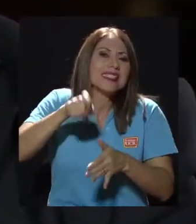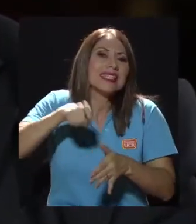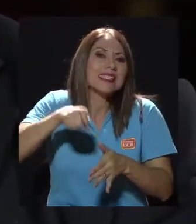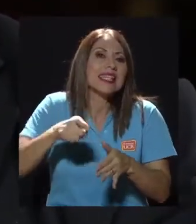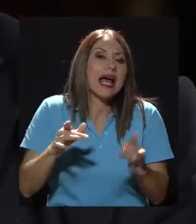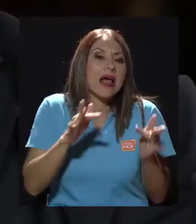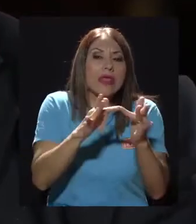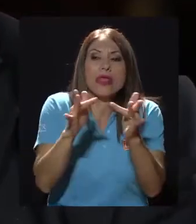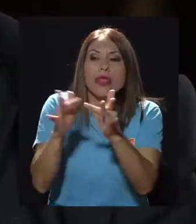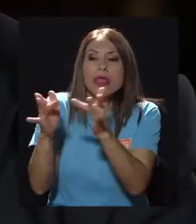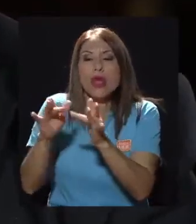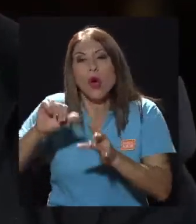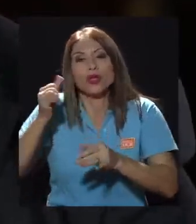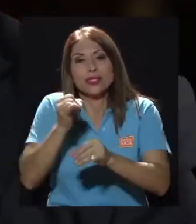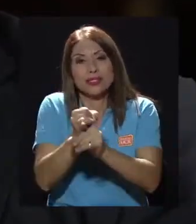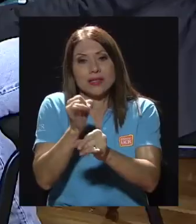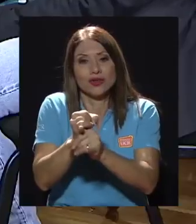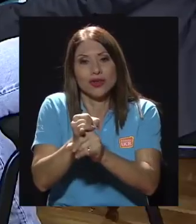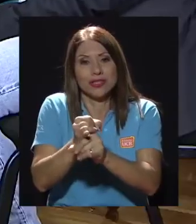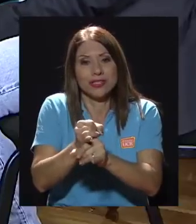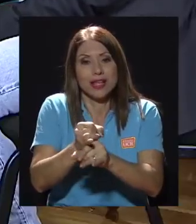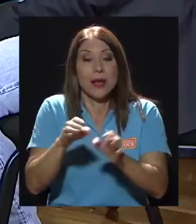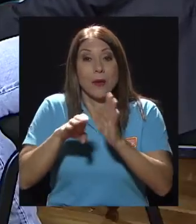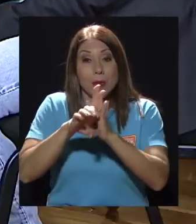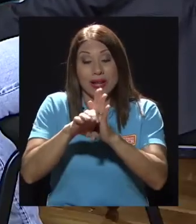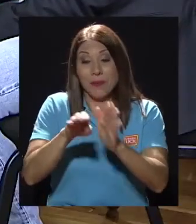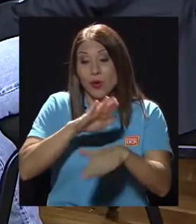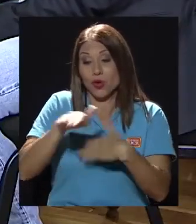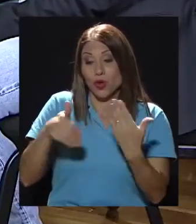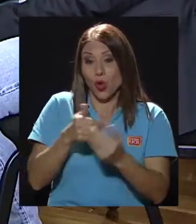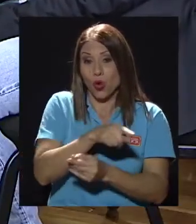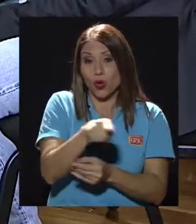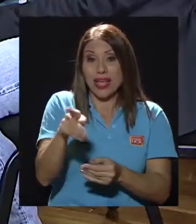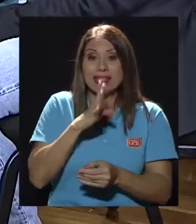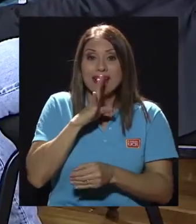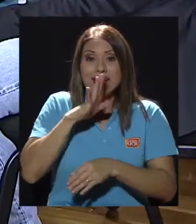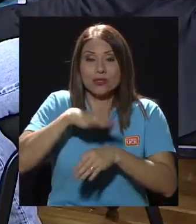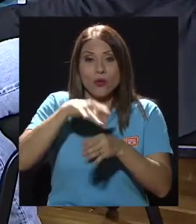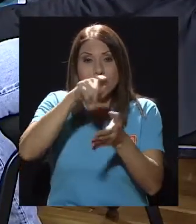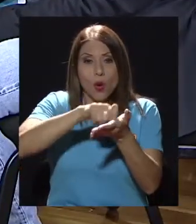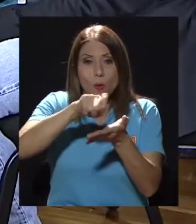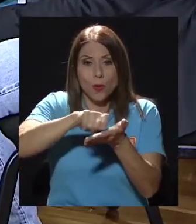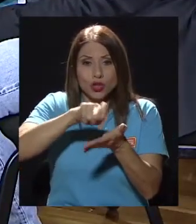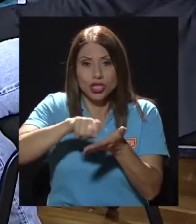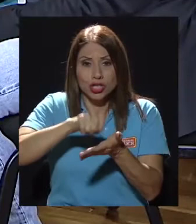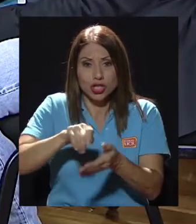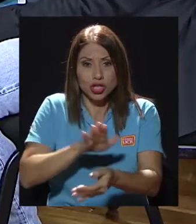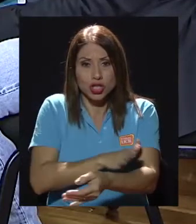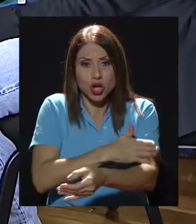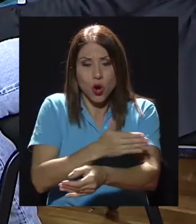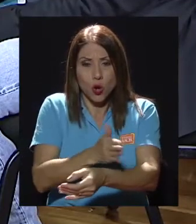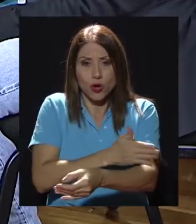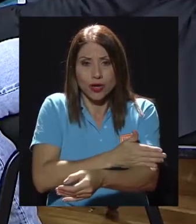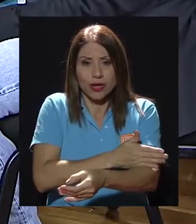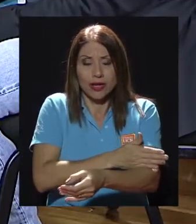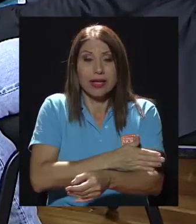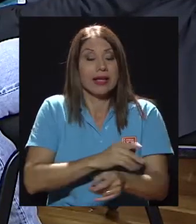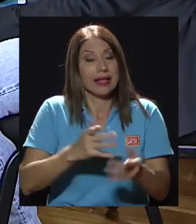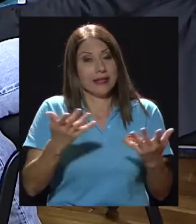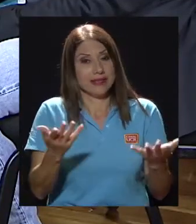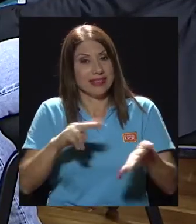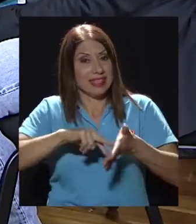Por ejemplo, toda la cuestión que habla de la composición es una cuestión de que hay que sentarse las escuelas de